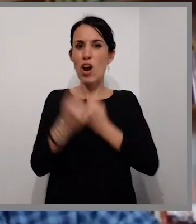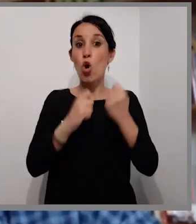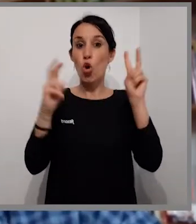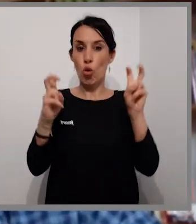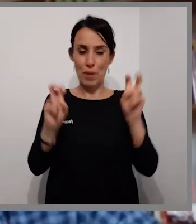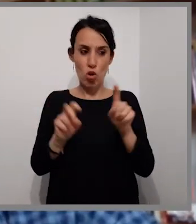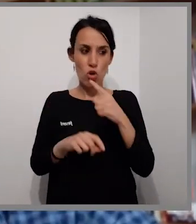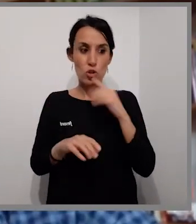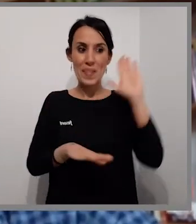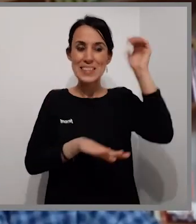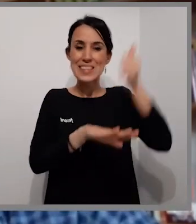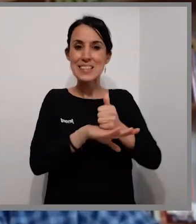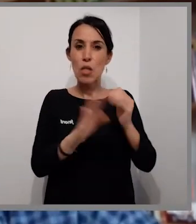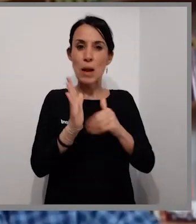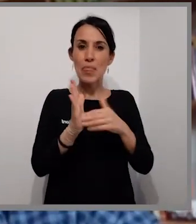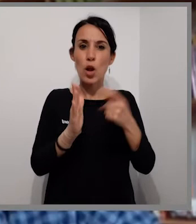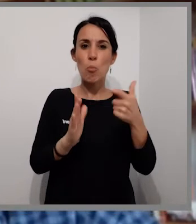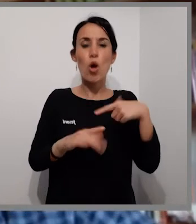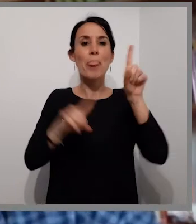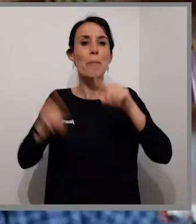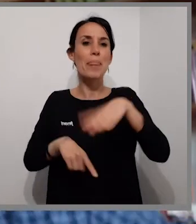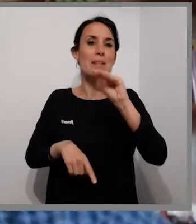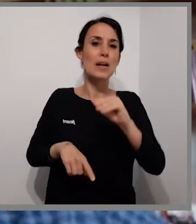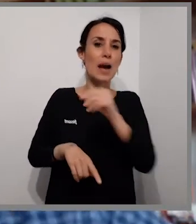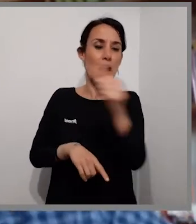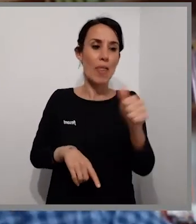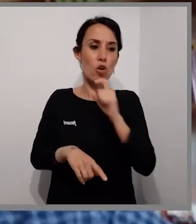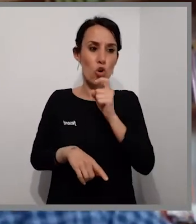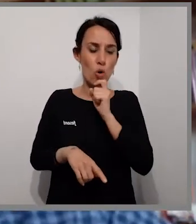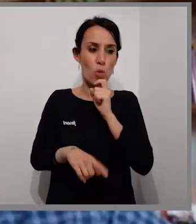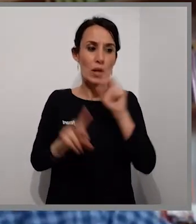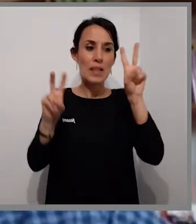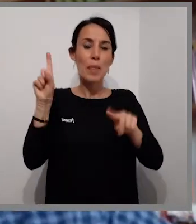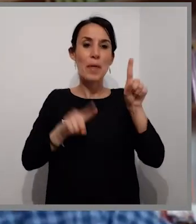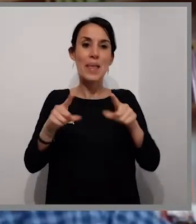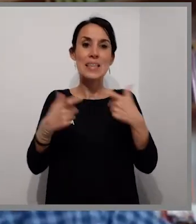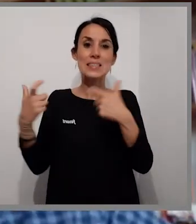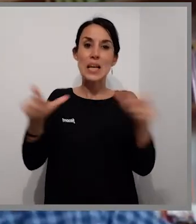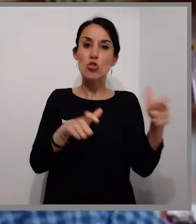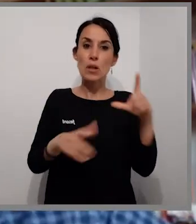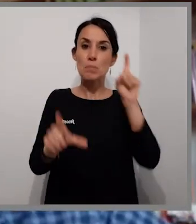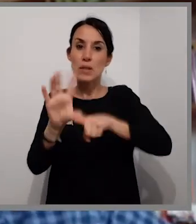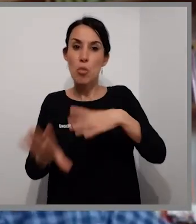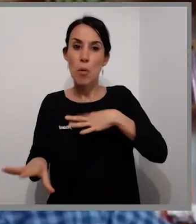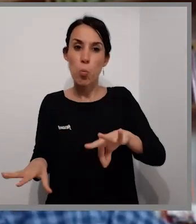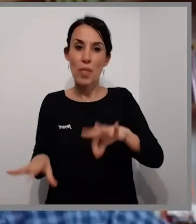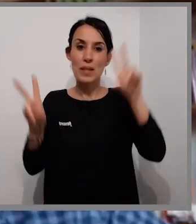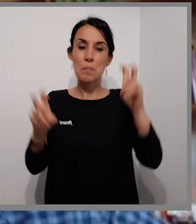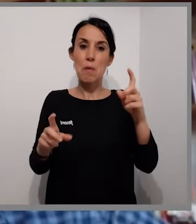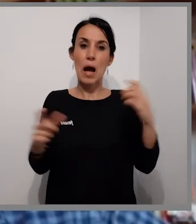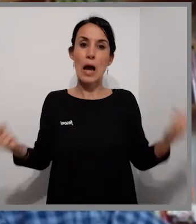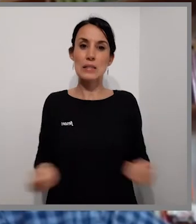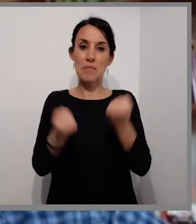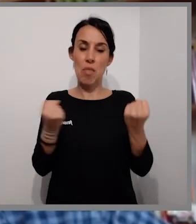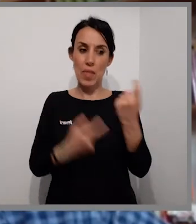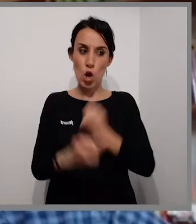hecho la Generalitat Valenciana hizo una interpretación con una nota aclaratoria un poco más abierta de los sectores que podían participar de